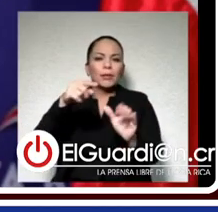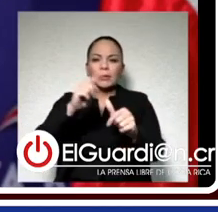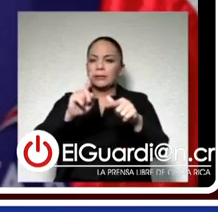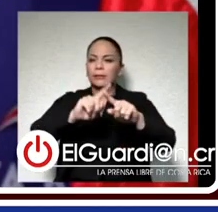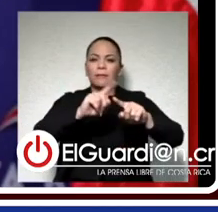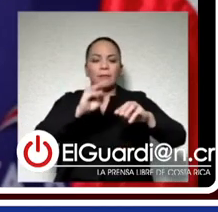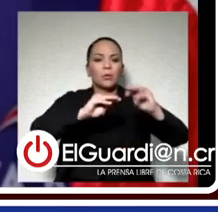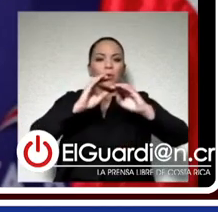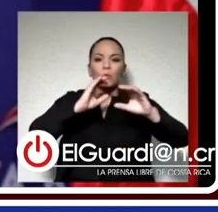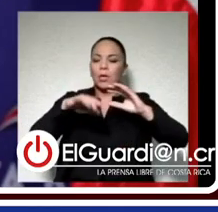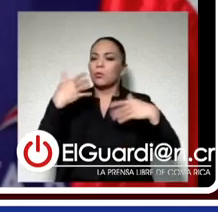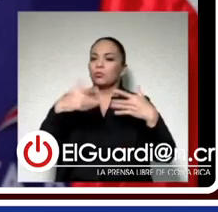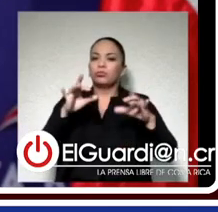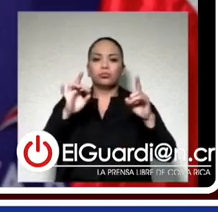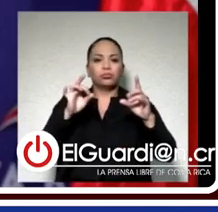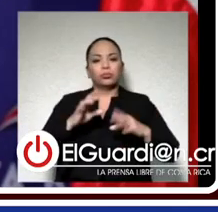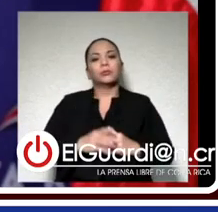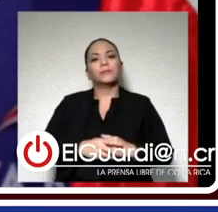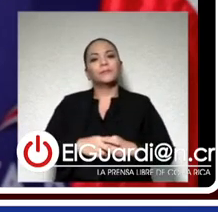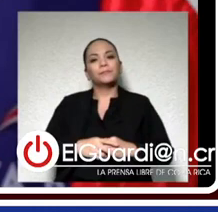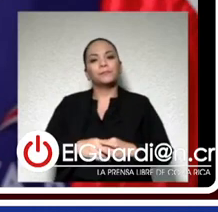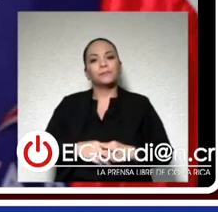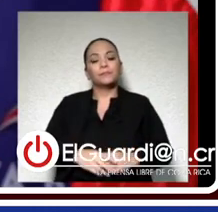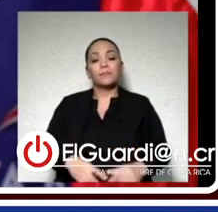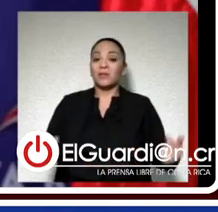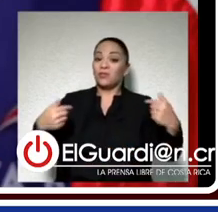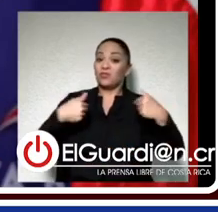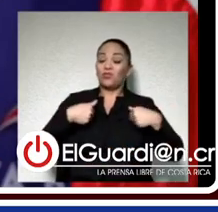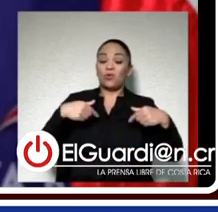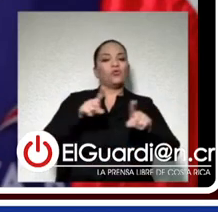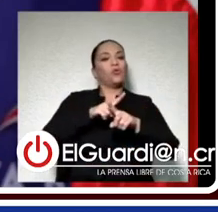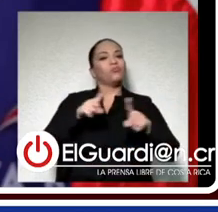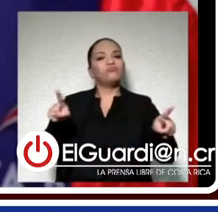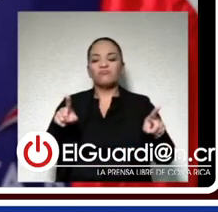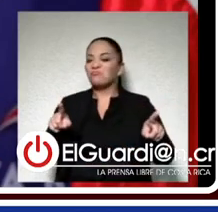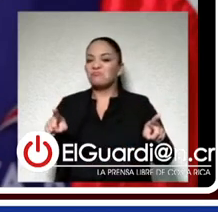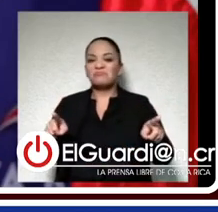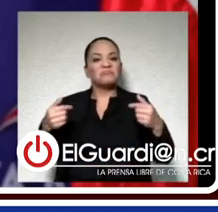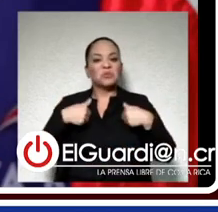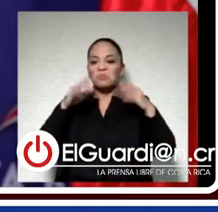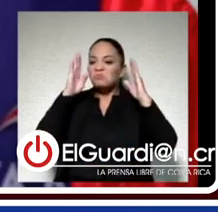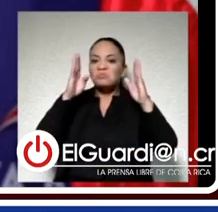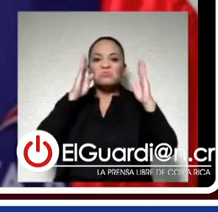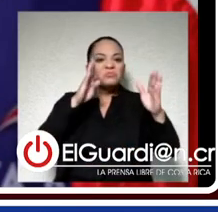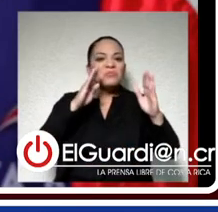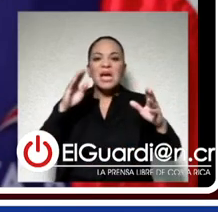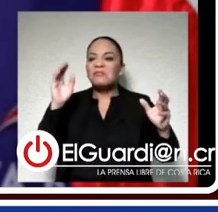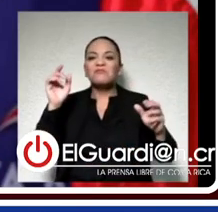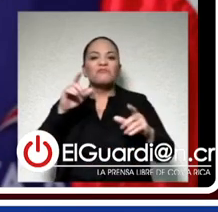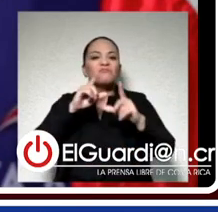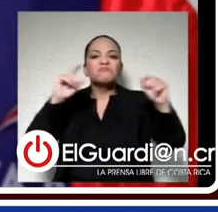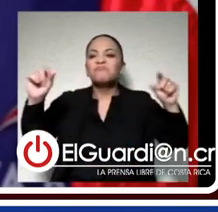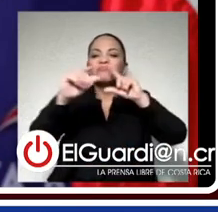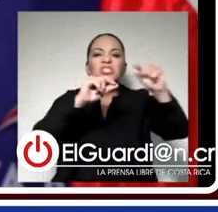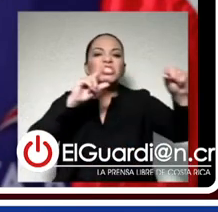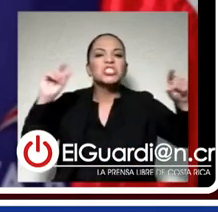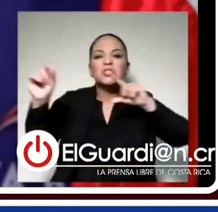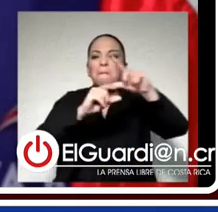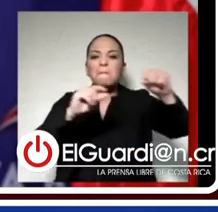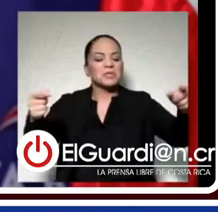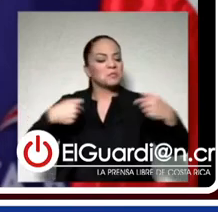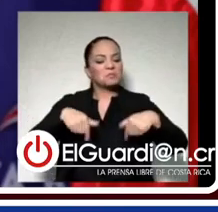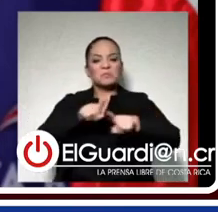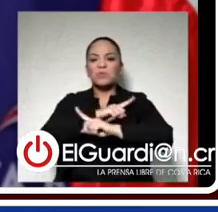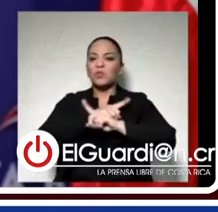medios. Yo no me voy a prestar a escandalillos baratos de gente